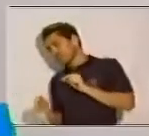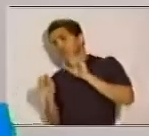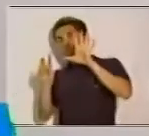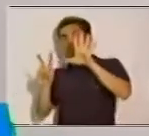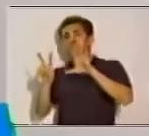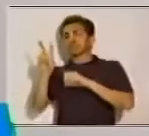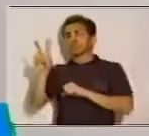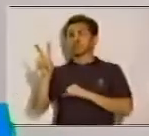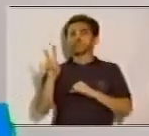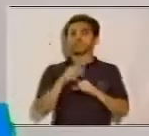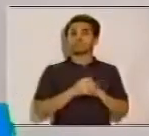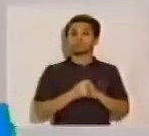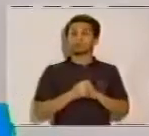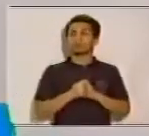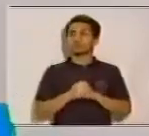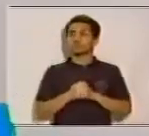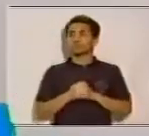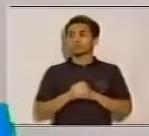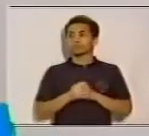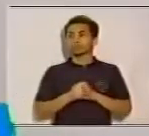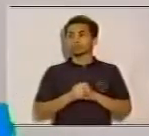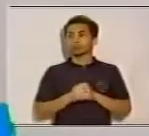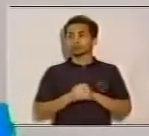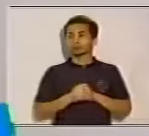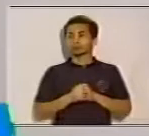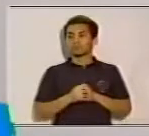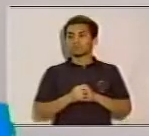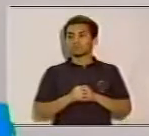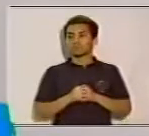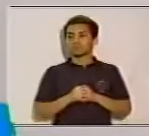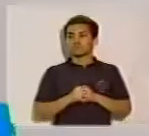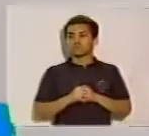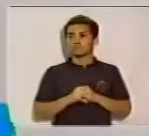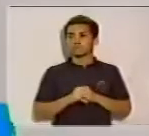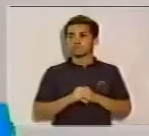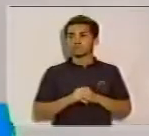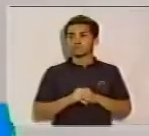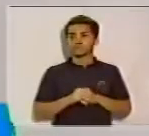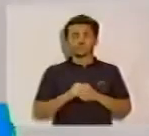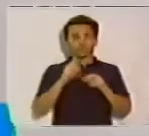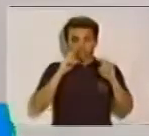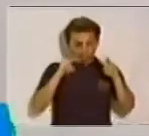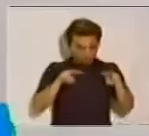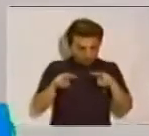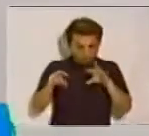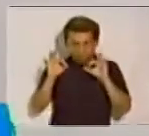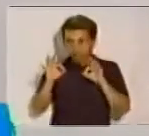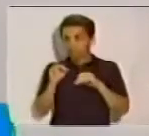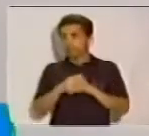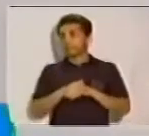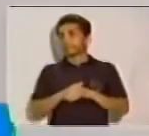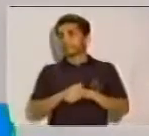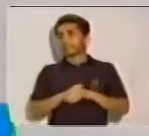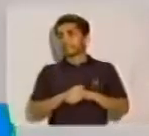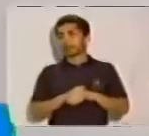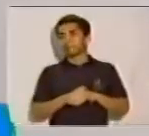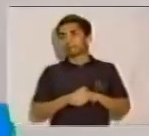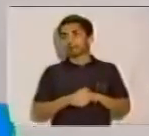Ubico el 72 y otra vez está aquí. Es cuestión solo de visualizar y hacernos